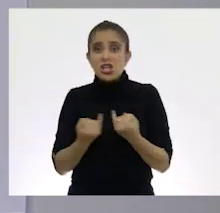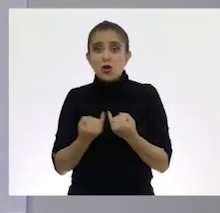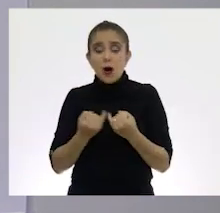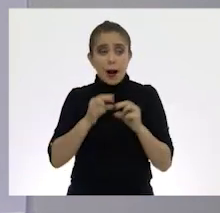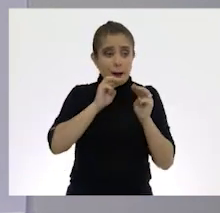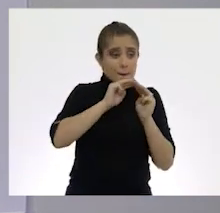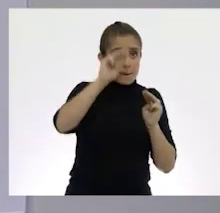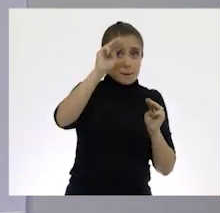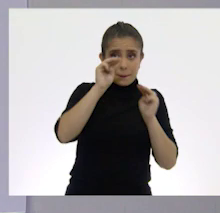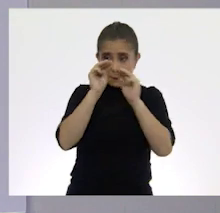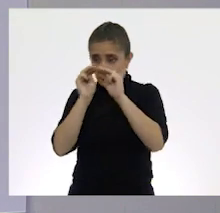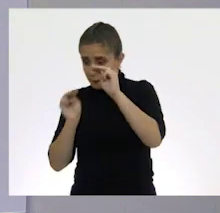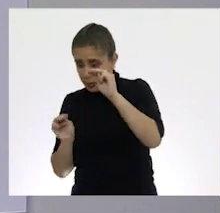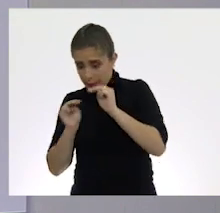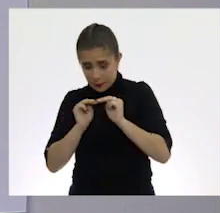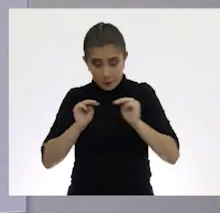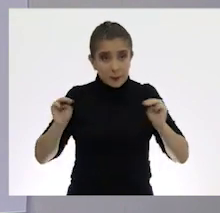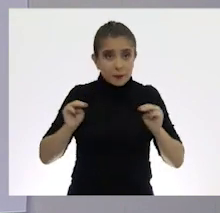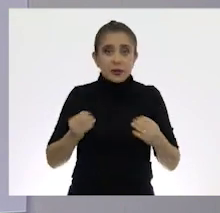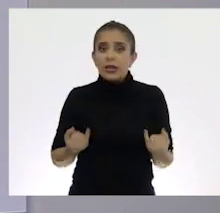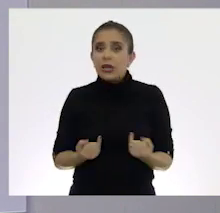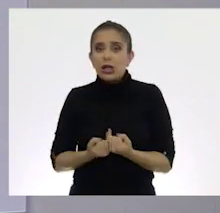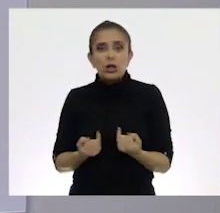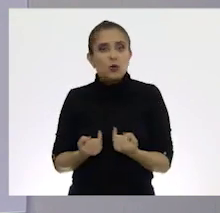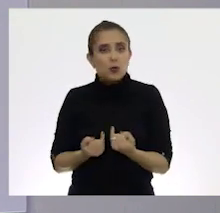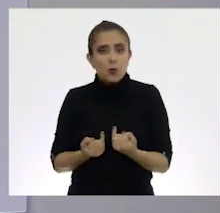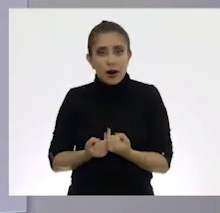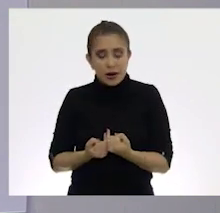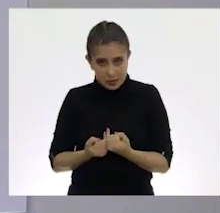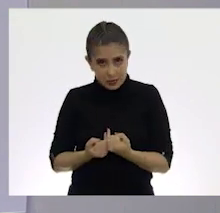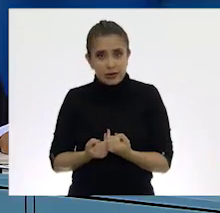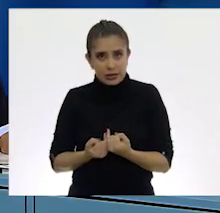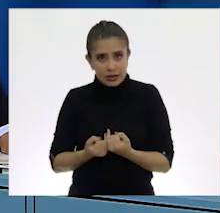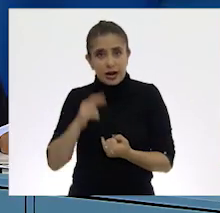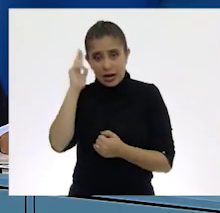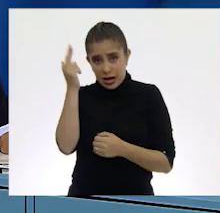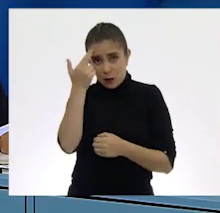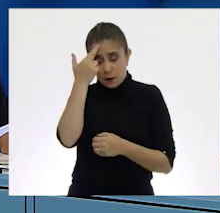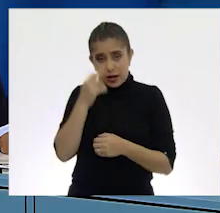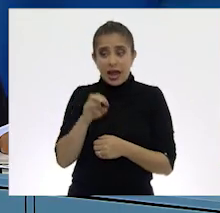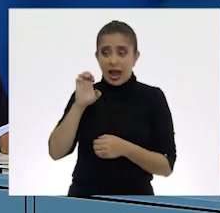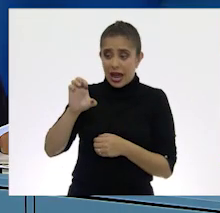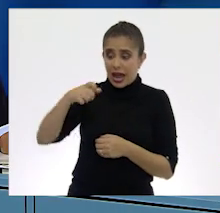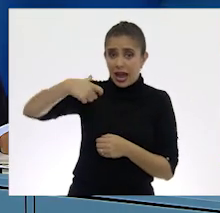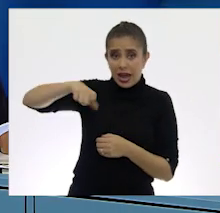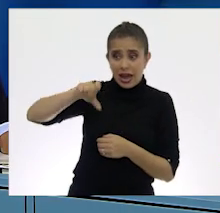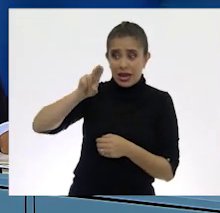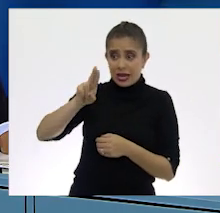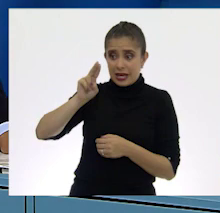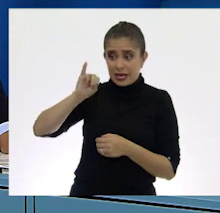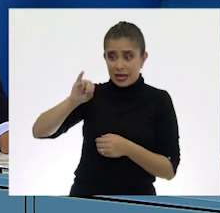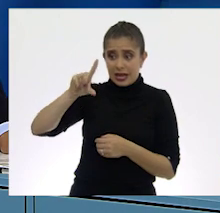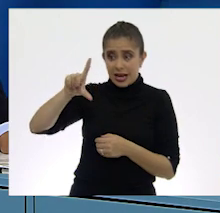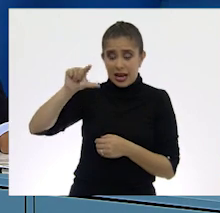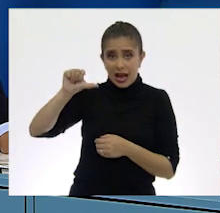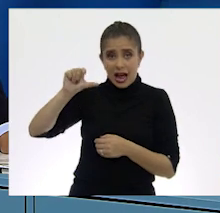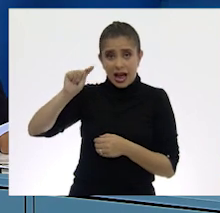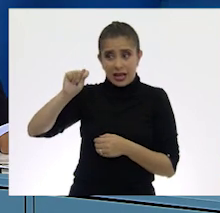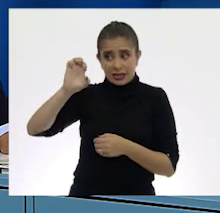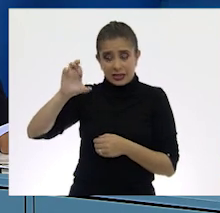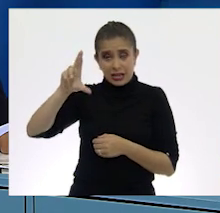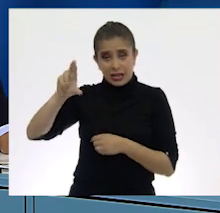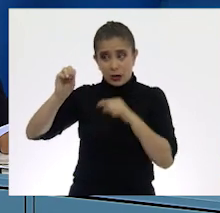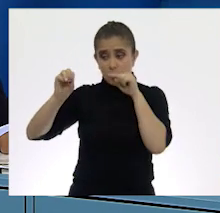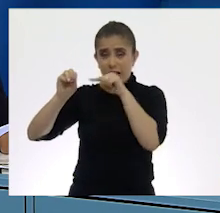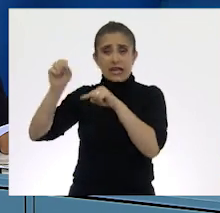miden lo mismo. Recuérdenlo bien en casa, muchachos. Triángulo equilátero, con respecto a sus lados, sus tres